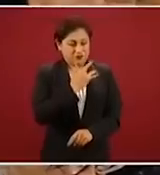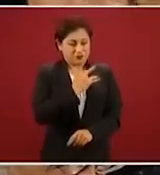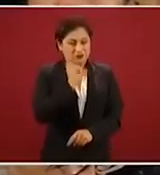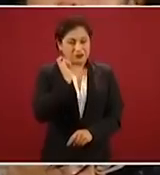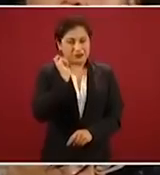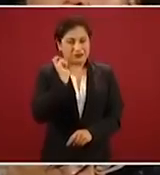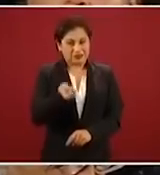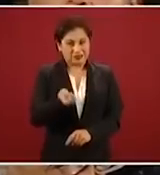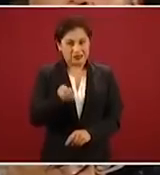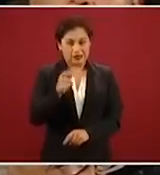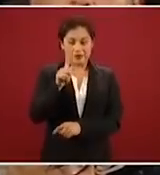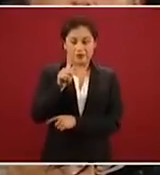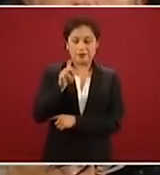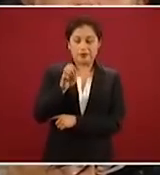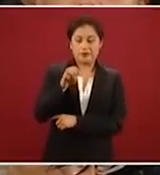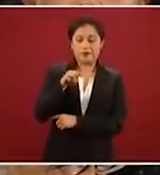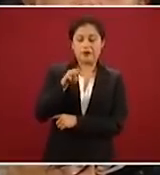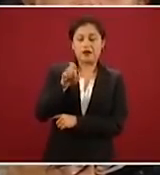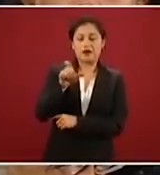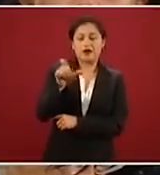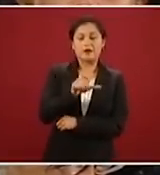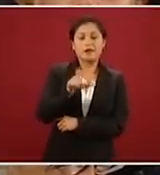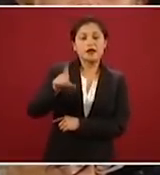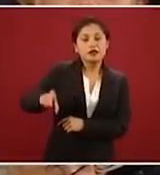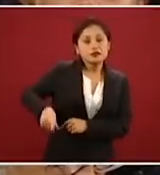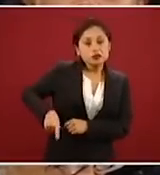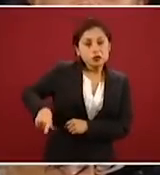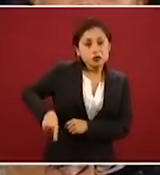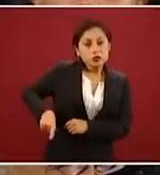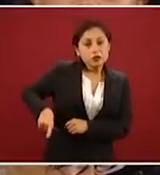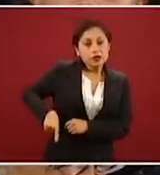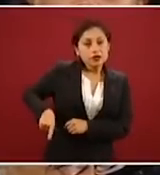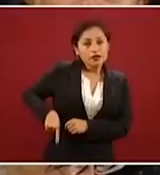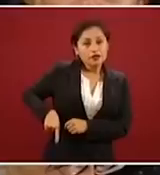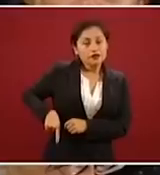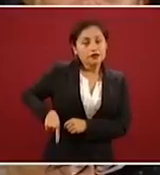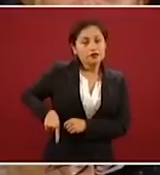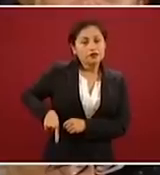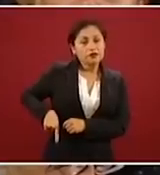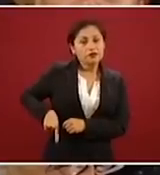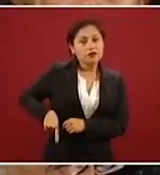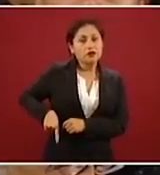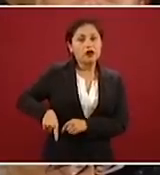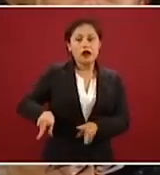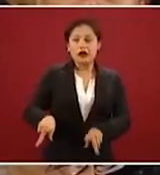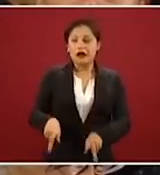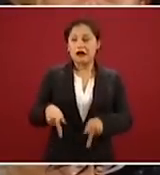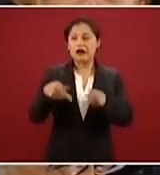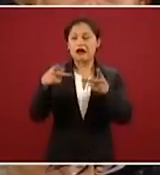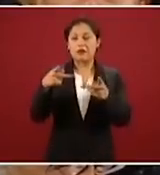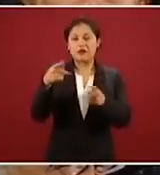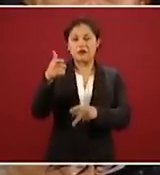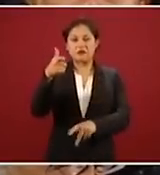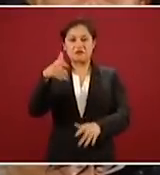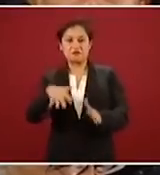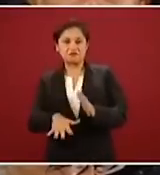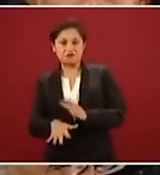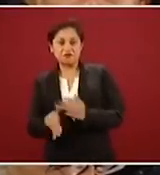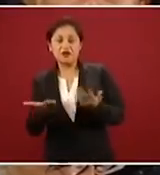pública como es Pemex se venda una materia prima por abajo del costo, ocasionándole